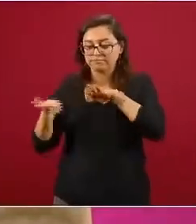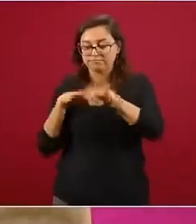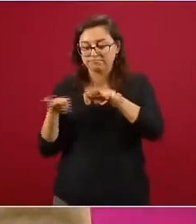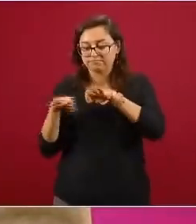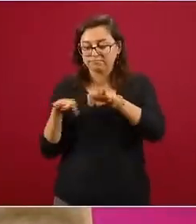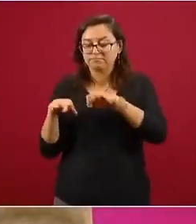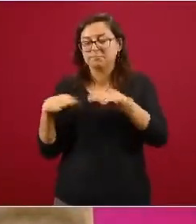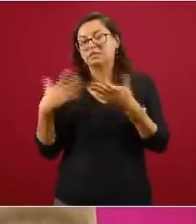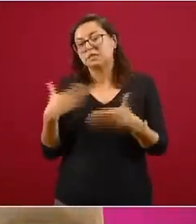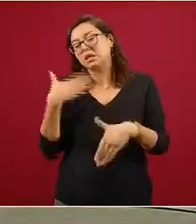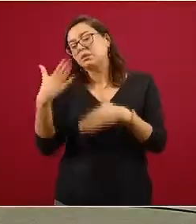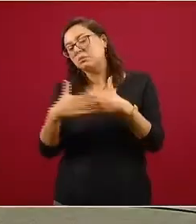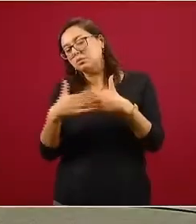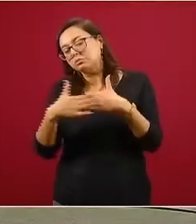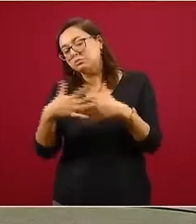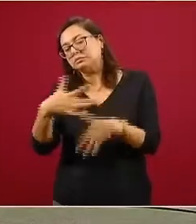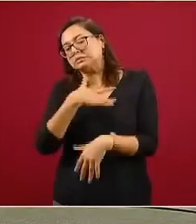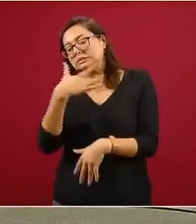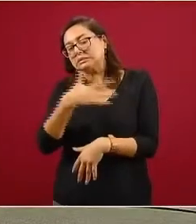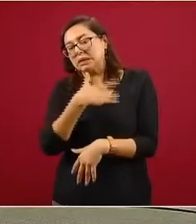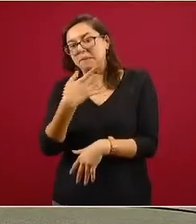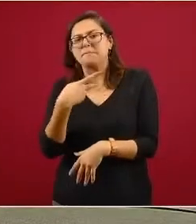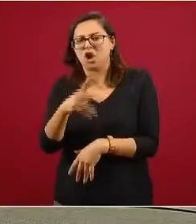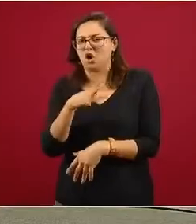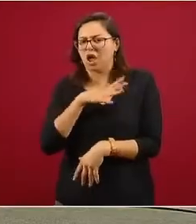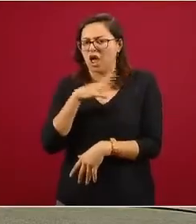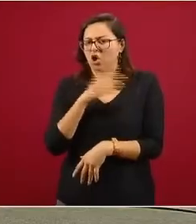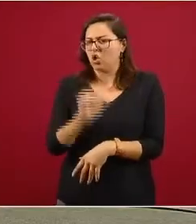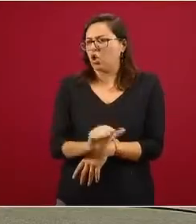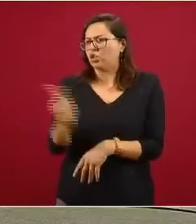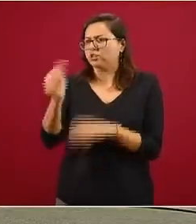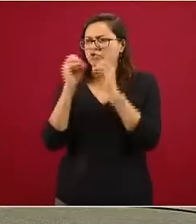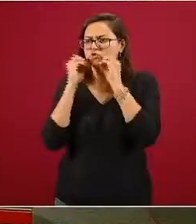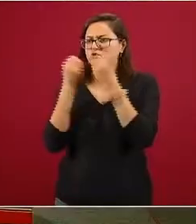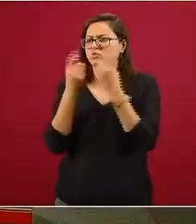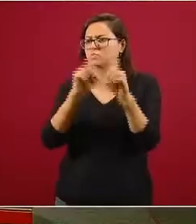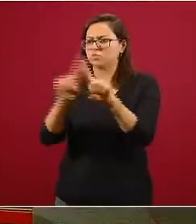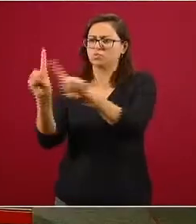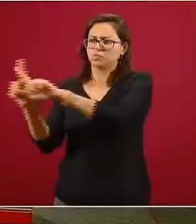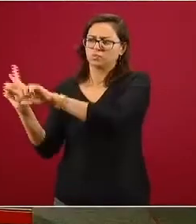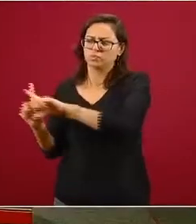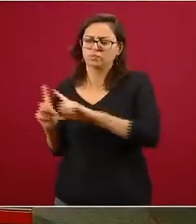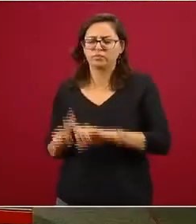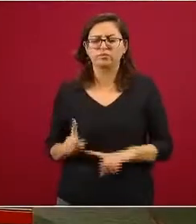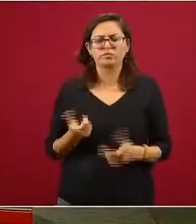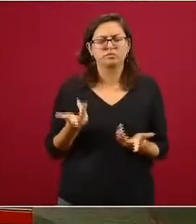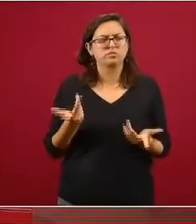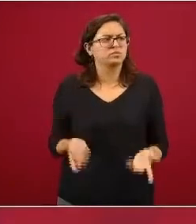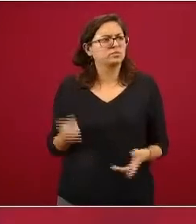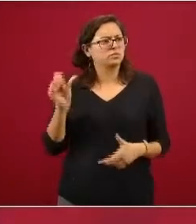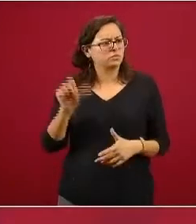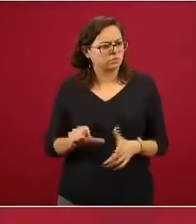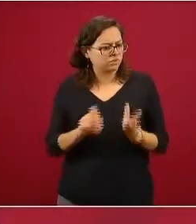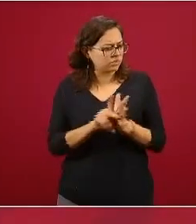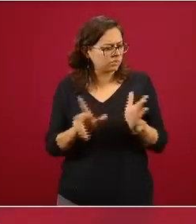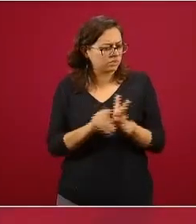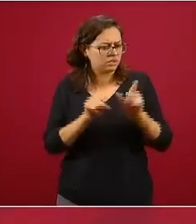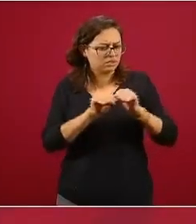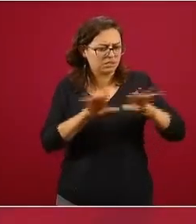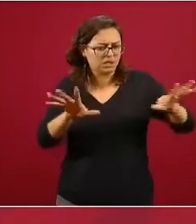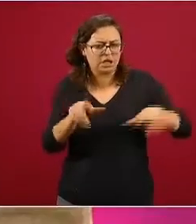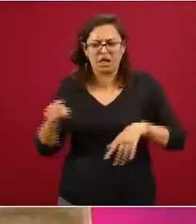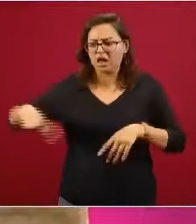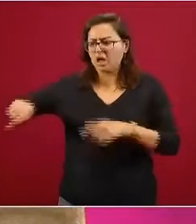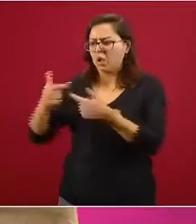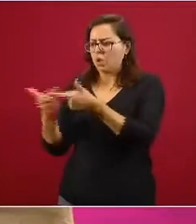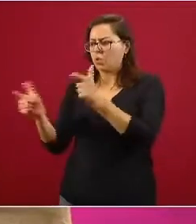directamente junto con ellas y ellos. Pero también hay otras, hoy veía yo en la prensa una que hablaba de las predicciones que hace el